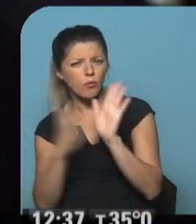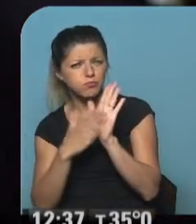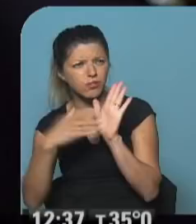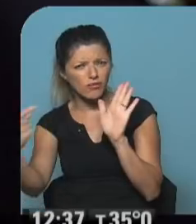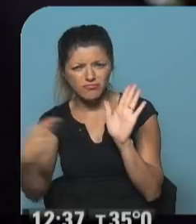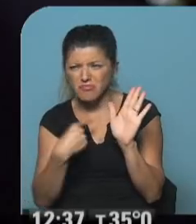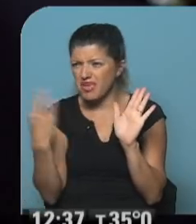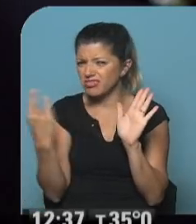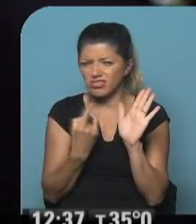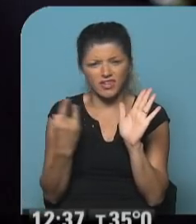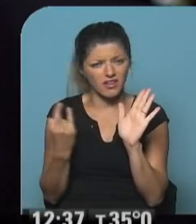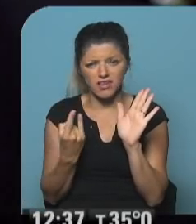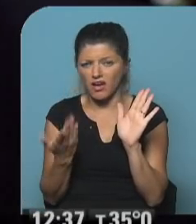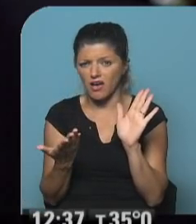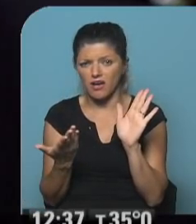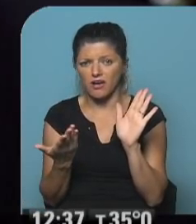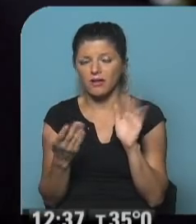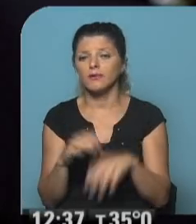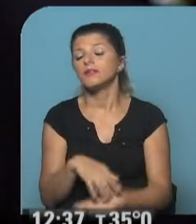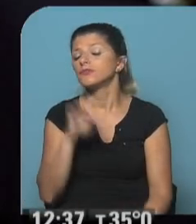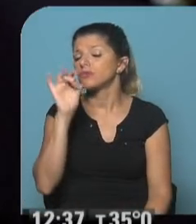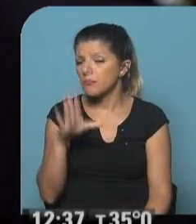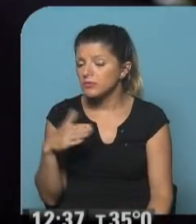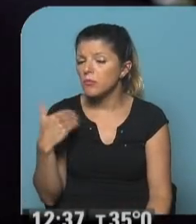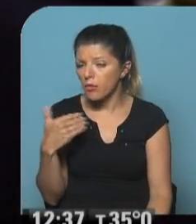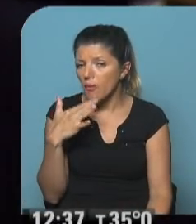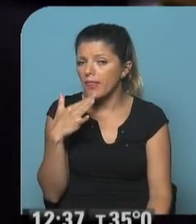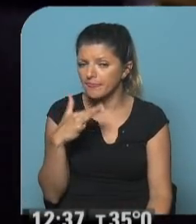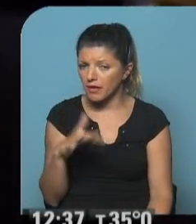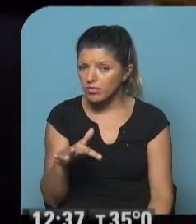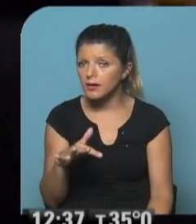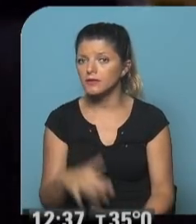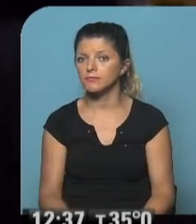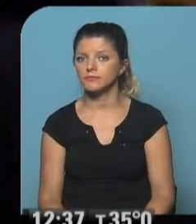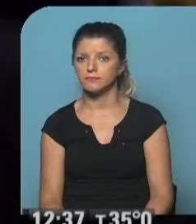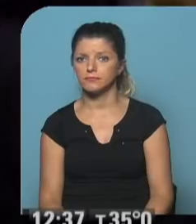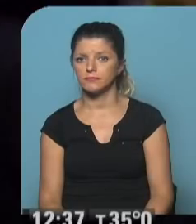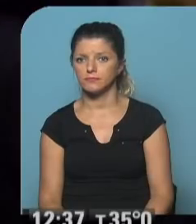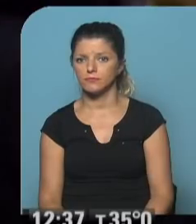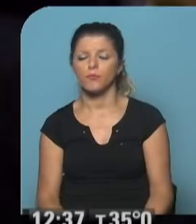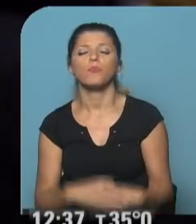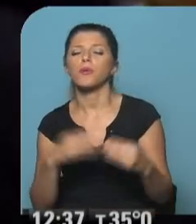ominosa, que solo puede ser entendida en el contexto de un deseo